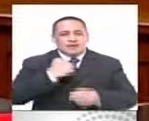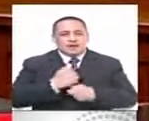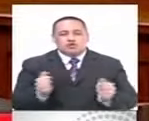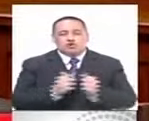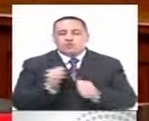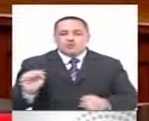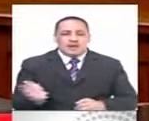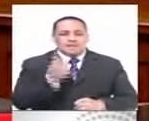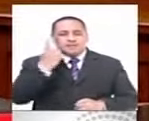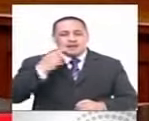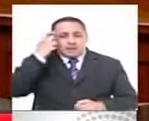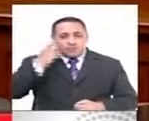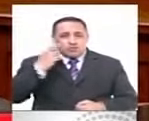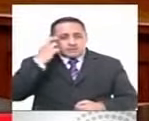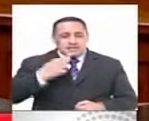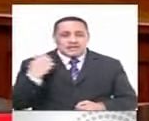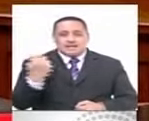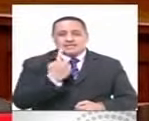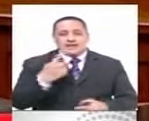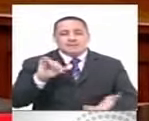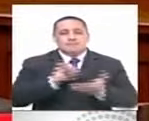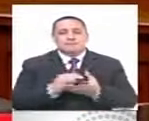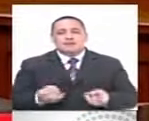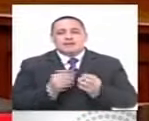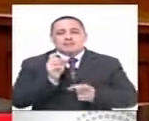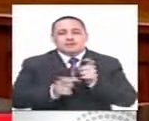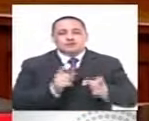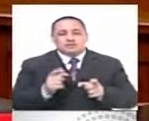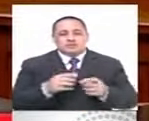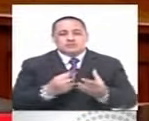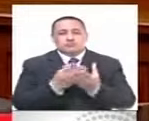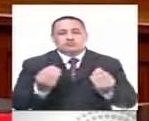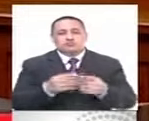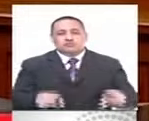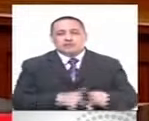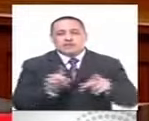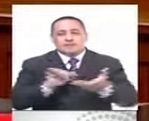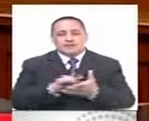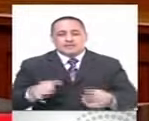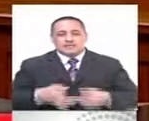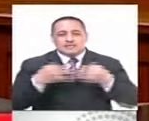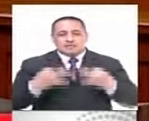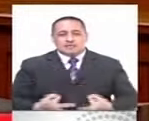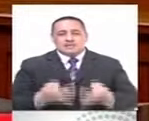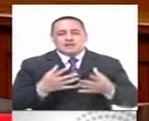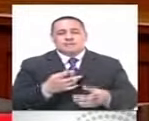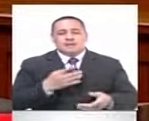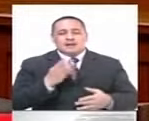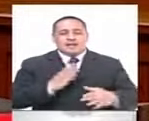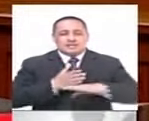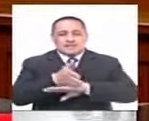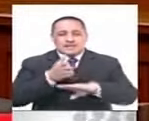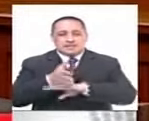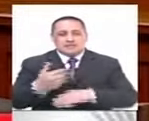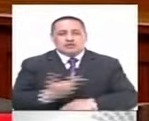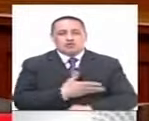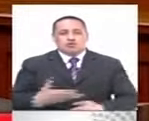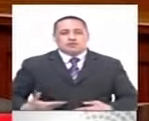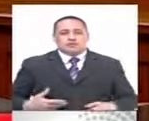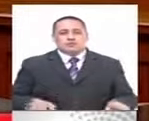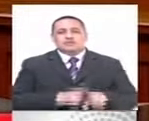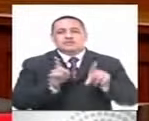la primera política pública para pueblos indígenas efectiva para la intervención del Estado